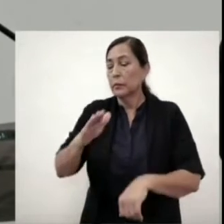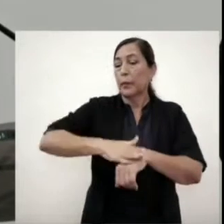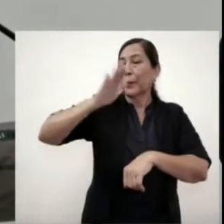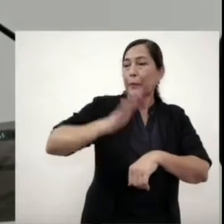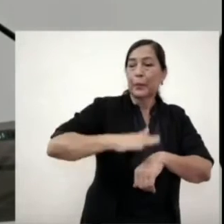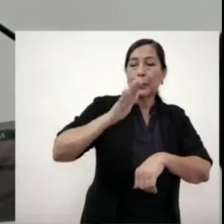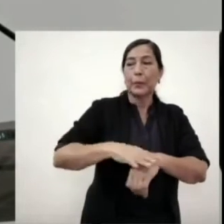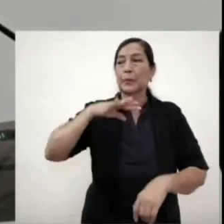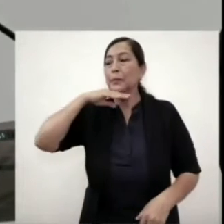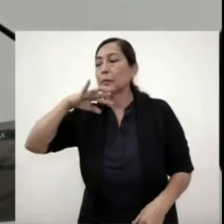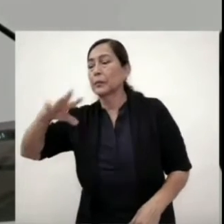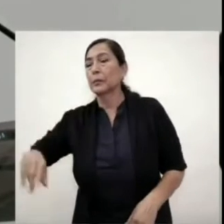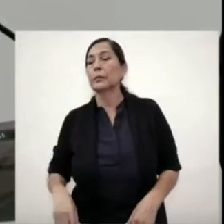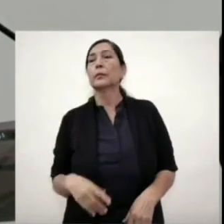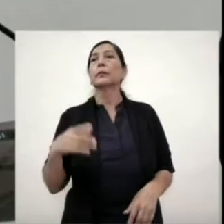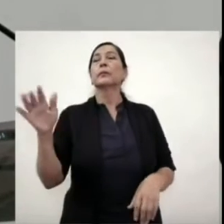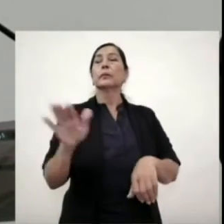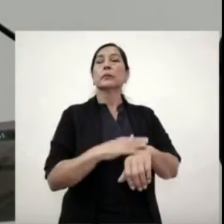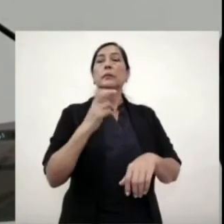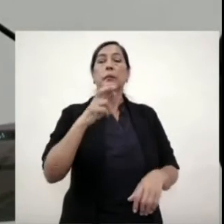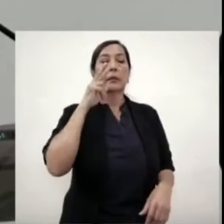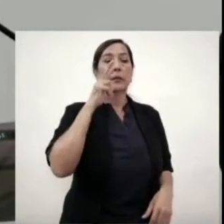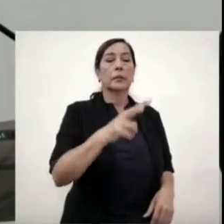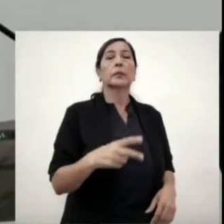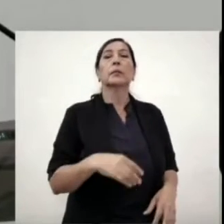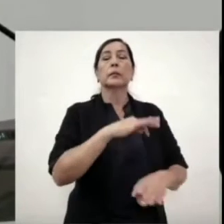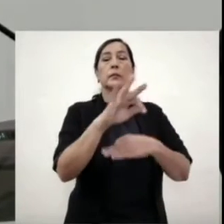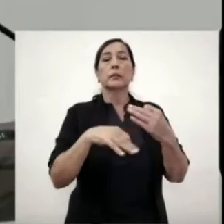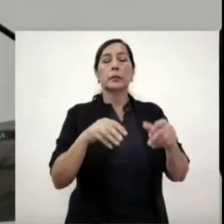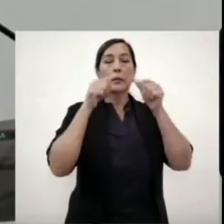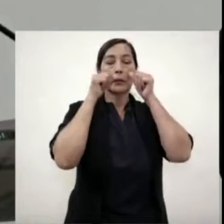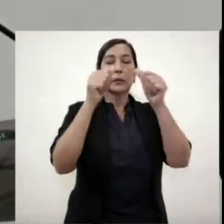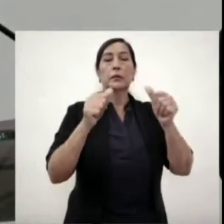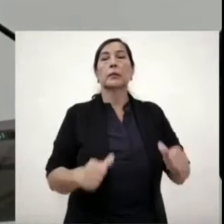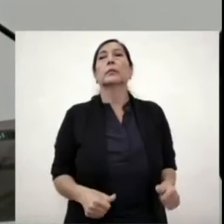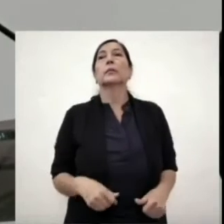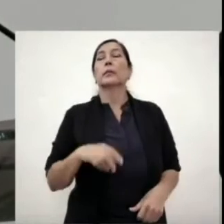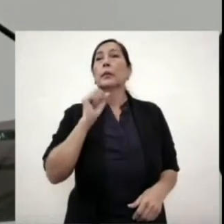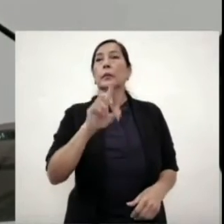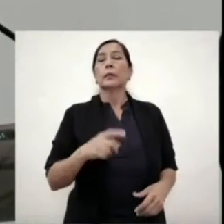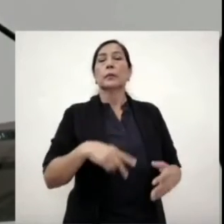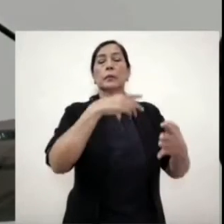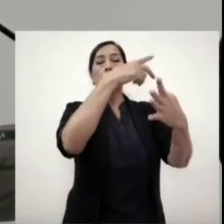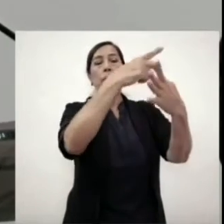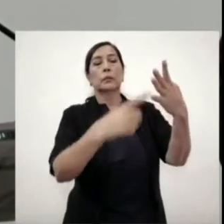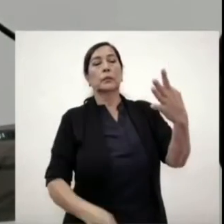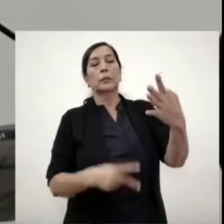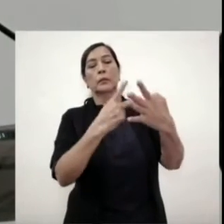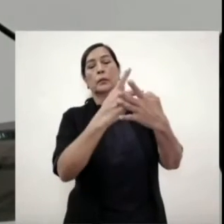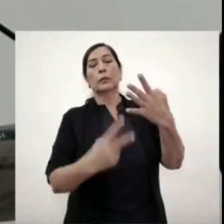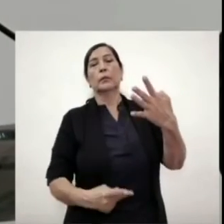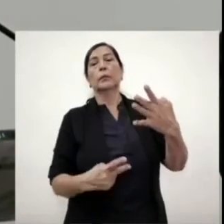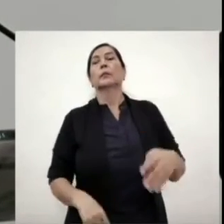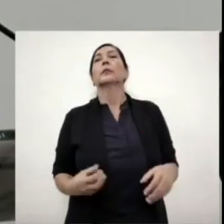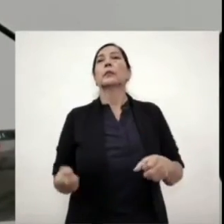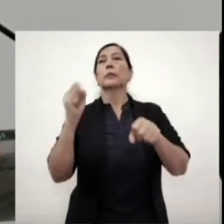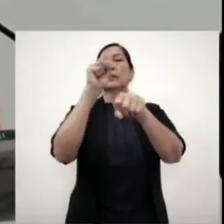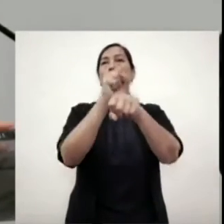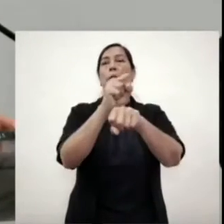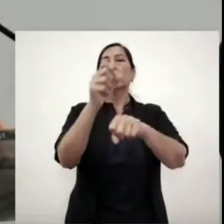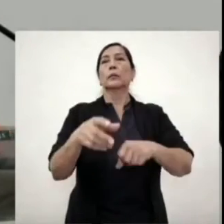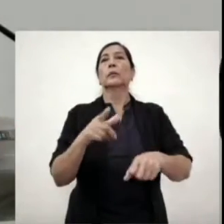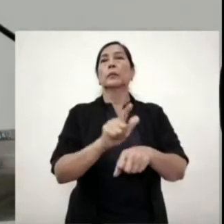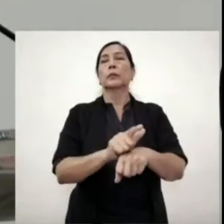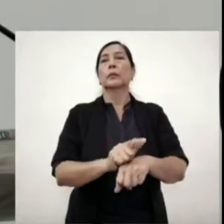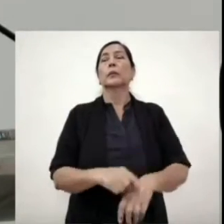de representación social de la comunidad en atención se van a aplicar programas sociales. Estamos muy contentos por todo